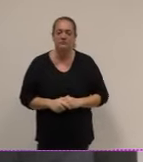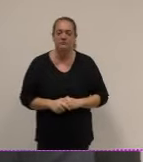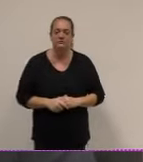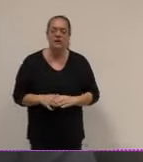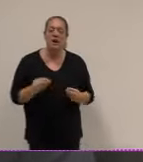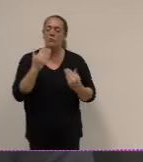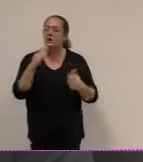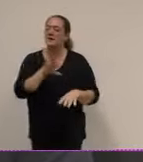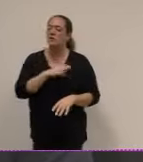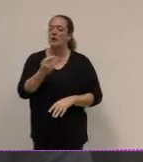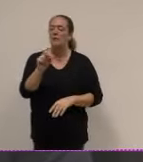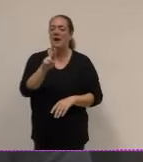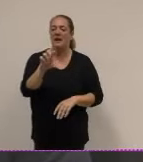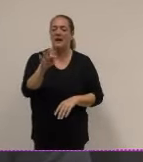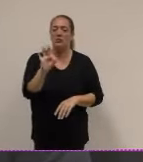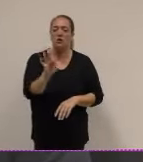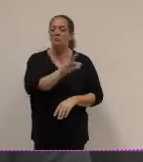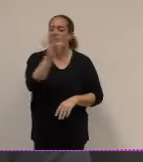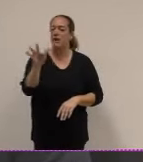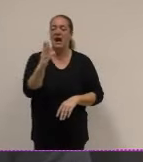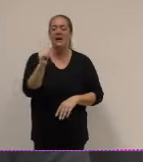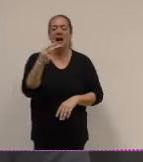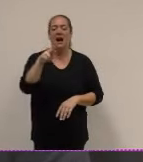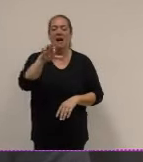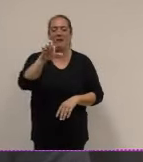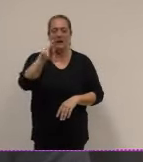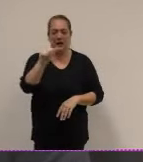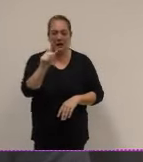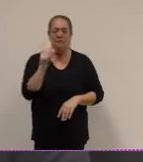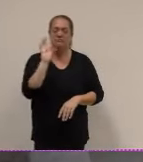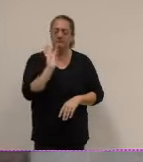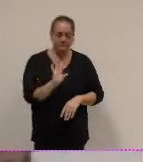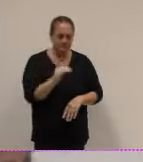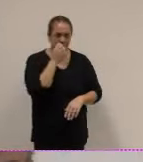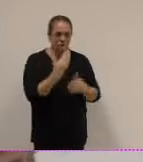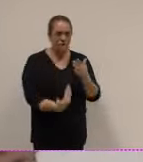Muchas gracias, señora Barreto. Señor Cabrera. Sí, buenos días.